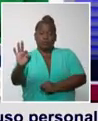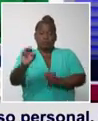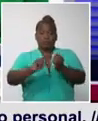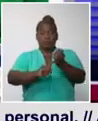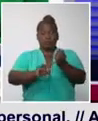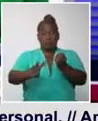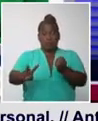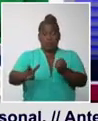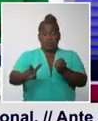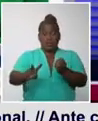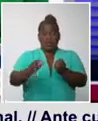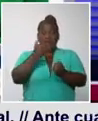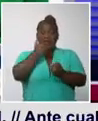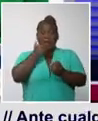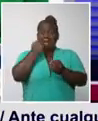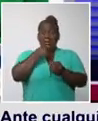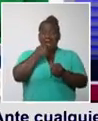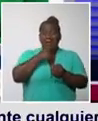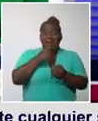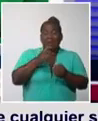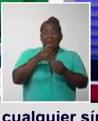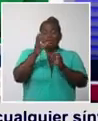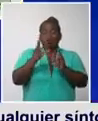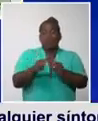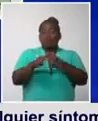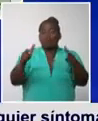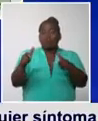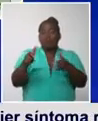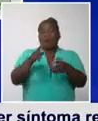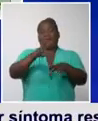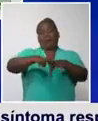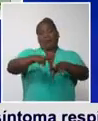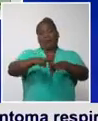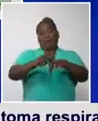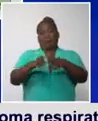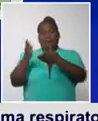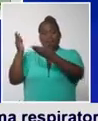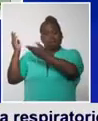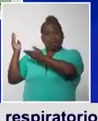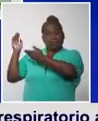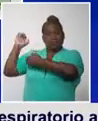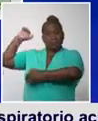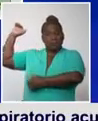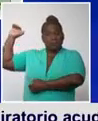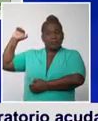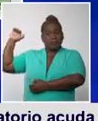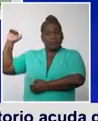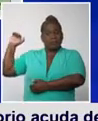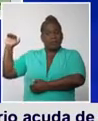tasas más elevadas, se mantiene La Habana con una tasa de